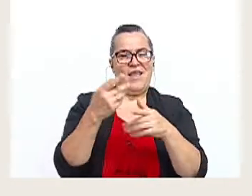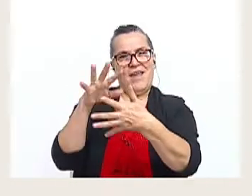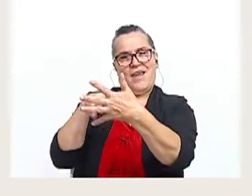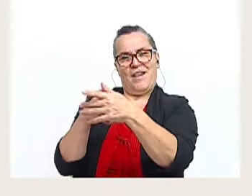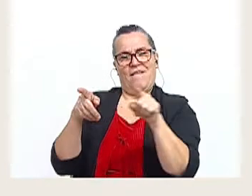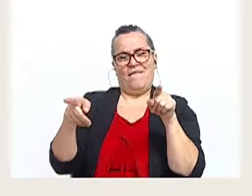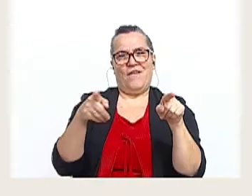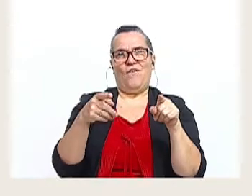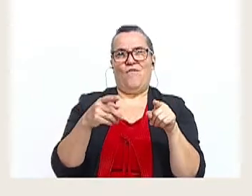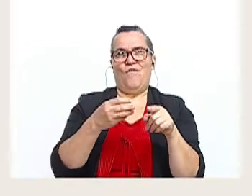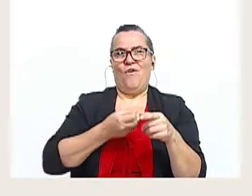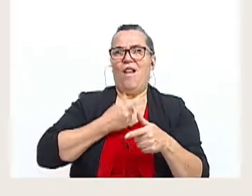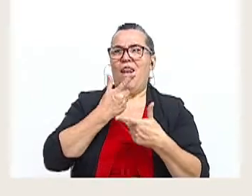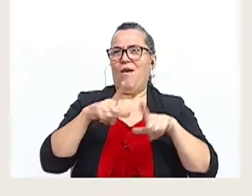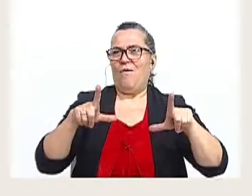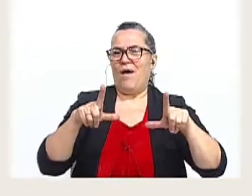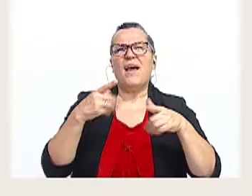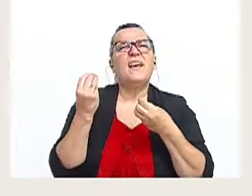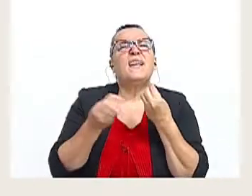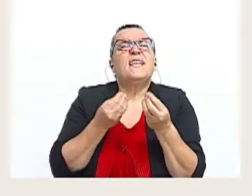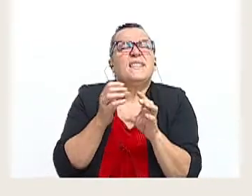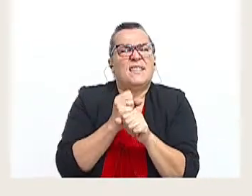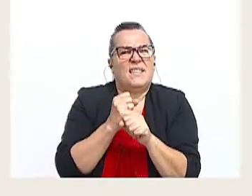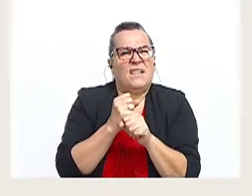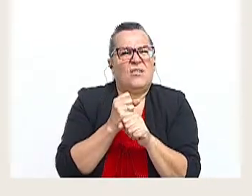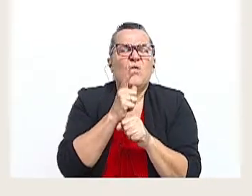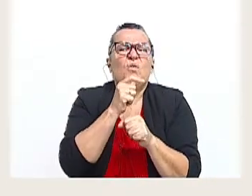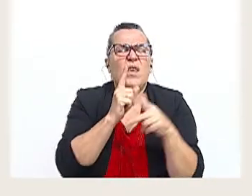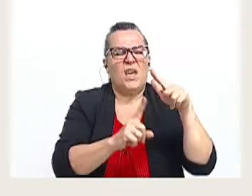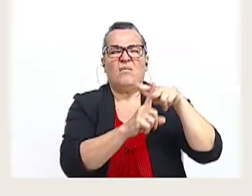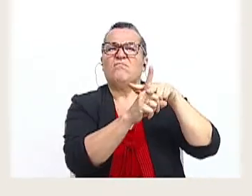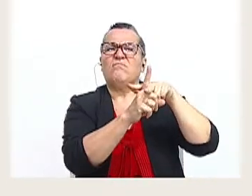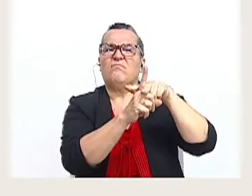¿Quién aparece y qué está haciendo?